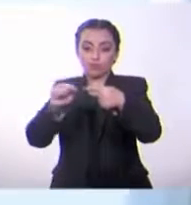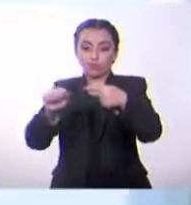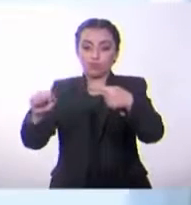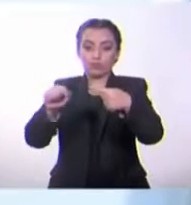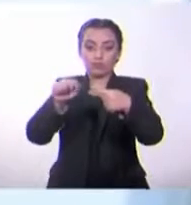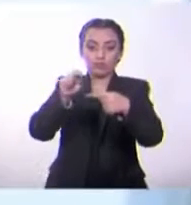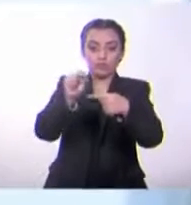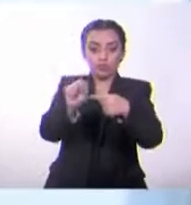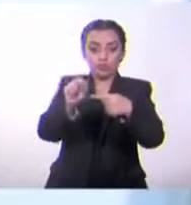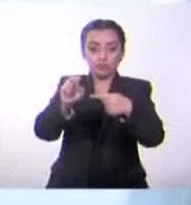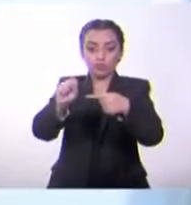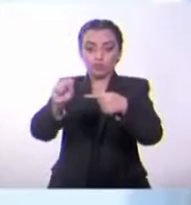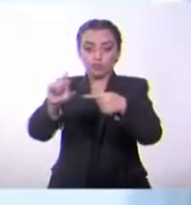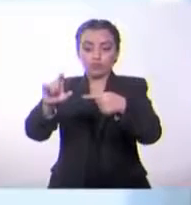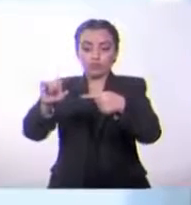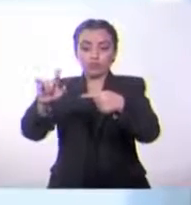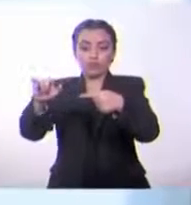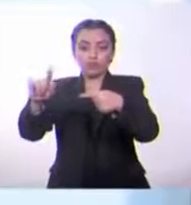de disolvente.